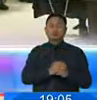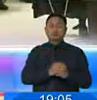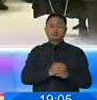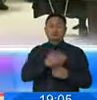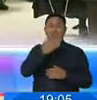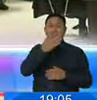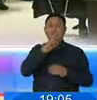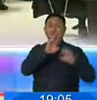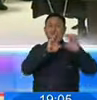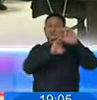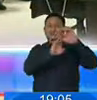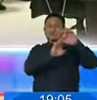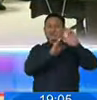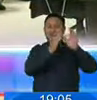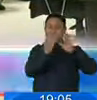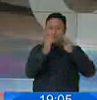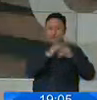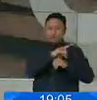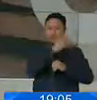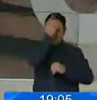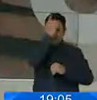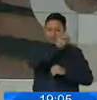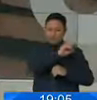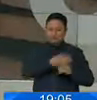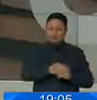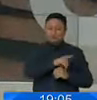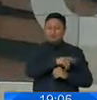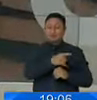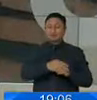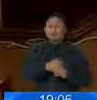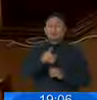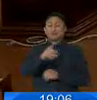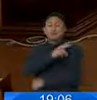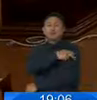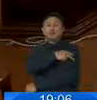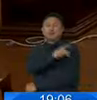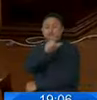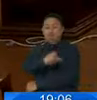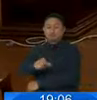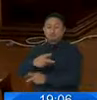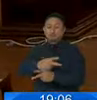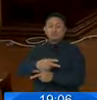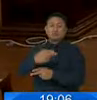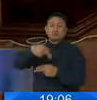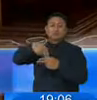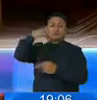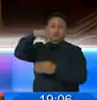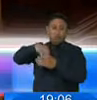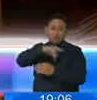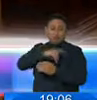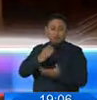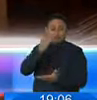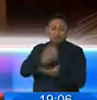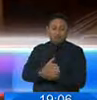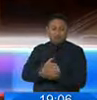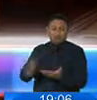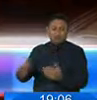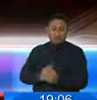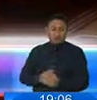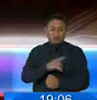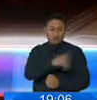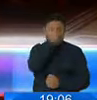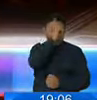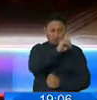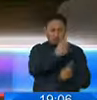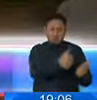Consejo de Participación Ciudadana Transitorio, que cesó en funciones a los vocales del Consejo Nacional Electoral. Dicen que fue una